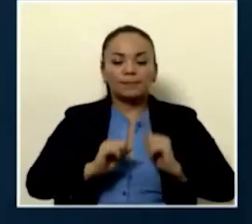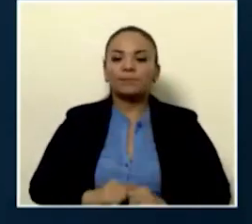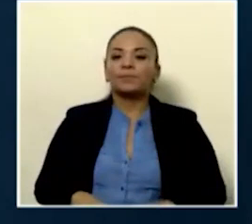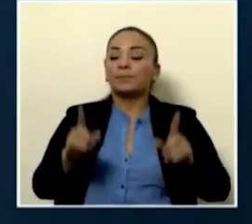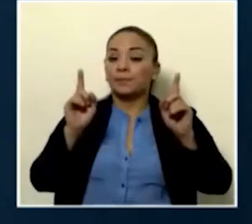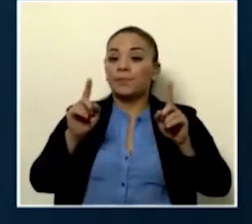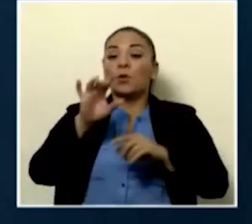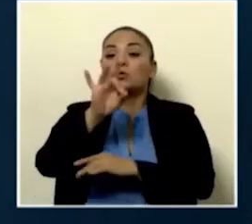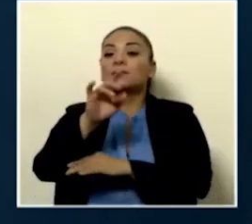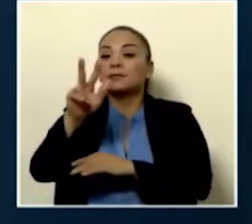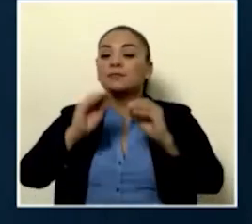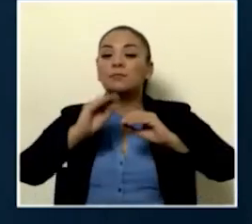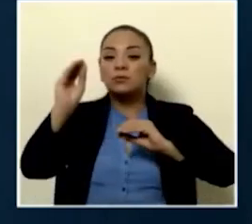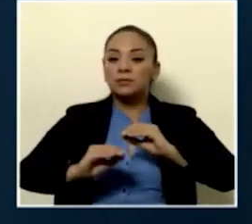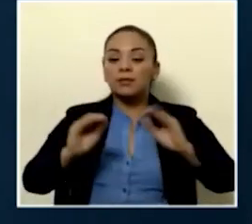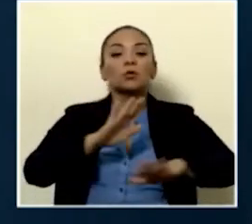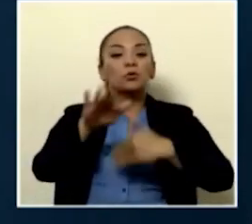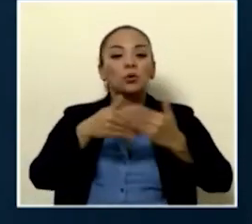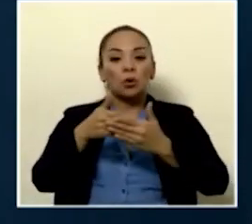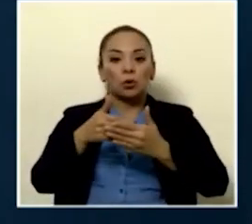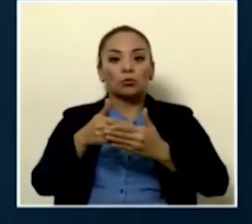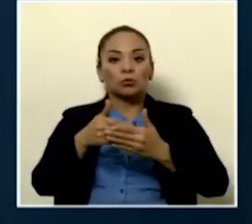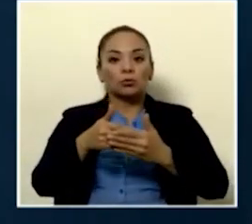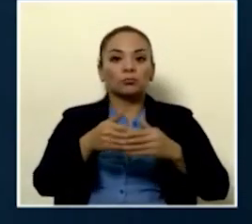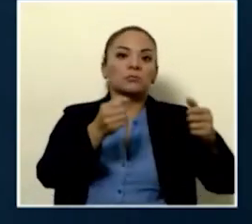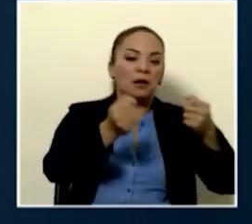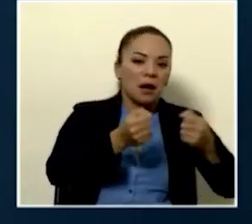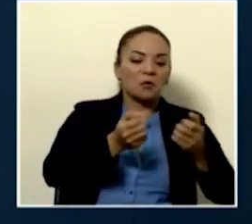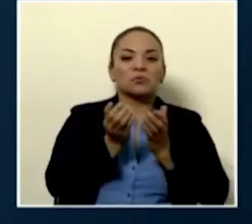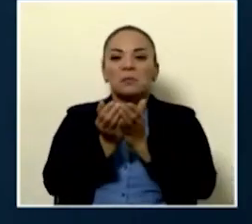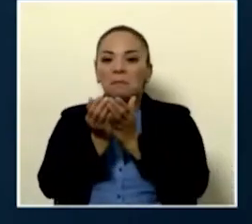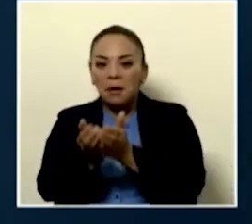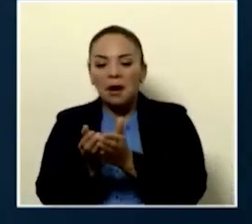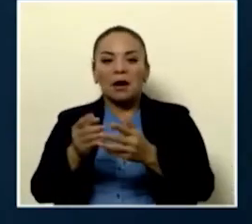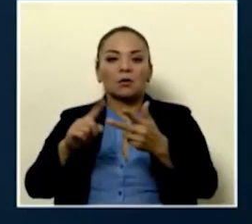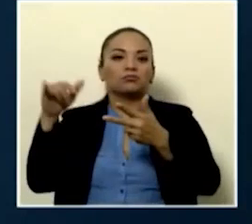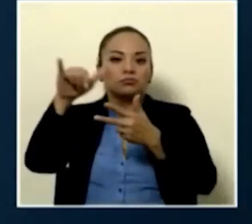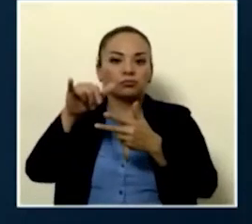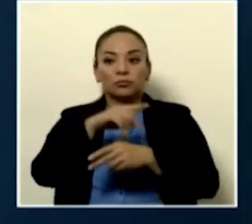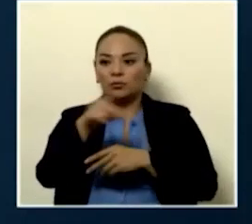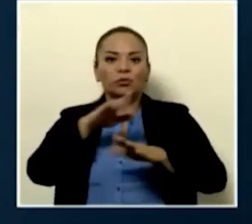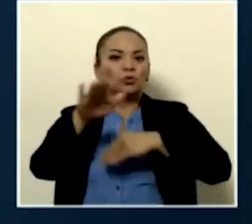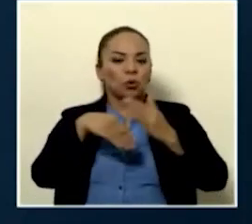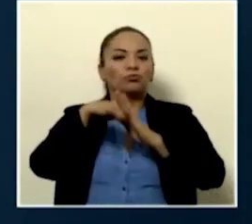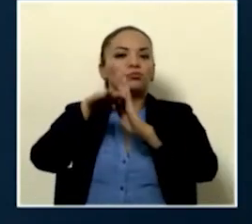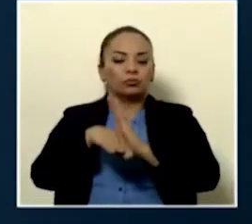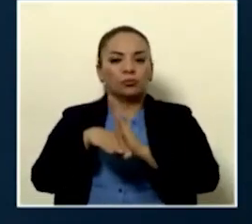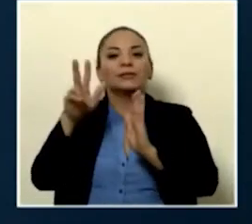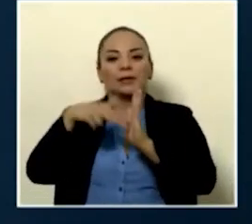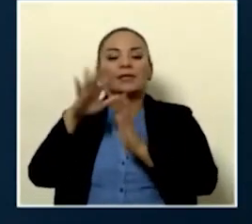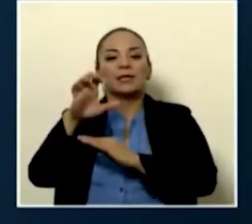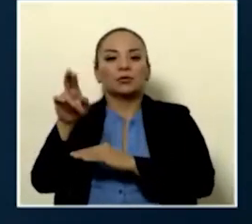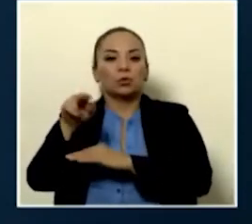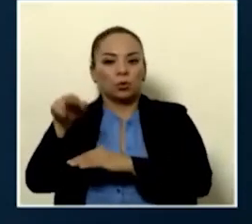el 83% de todos los vehículos del país verán disminuciones de hasta